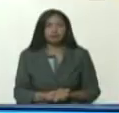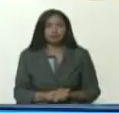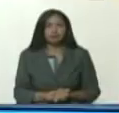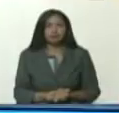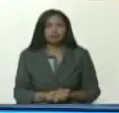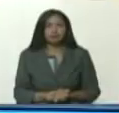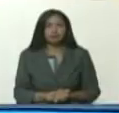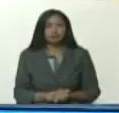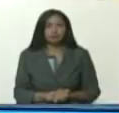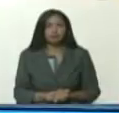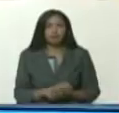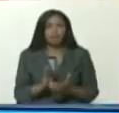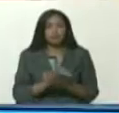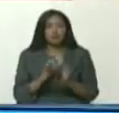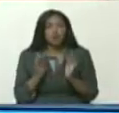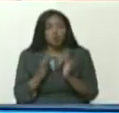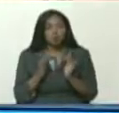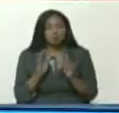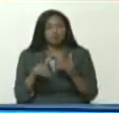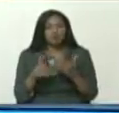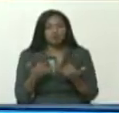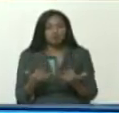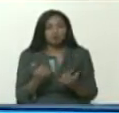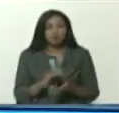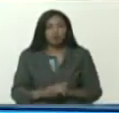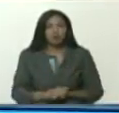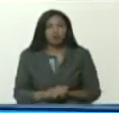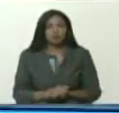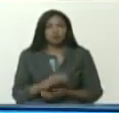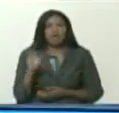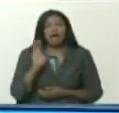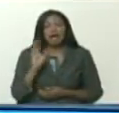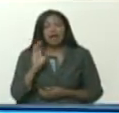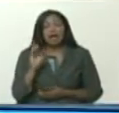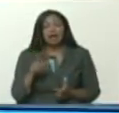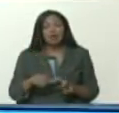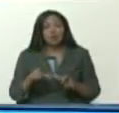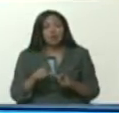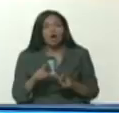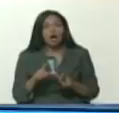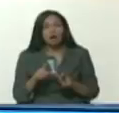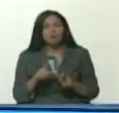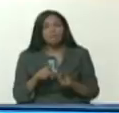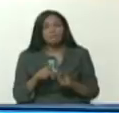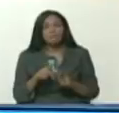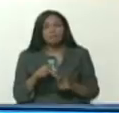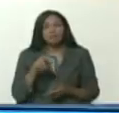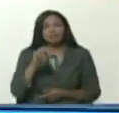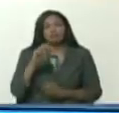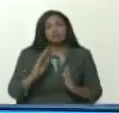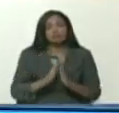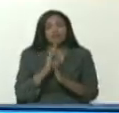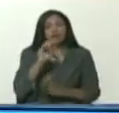compañero, darle un pase en este momento a Caracas, allá en San Agustín, la parroquia San Agustín.